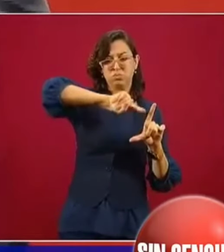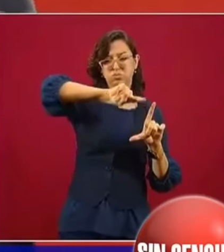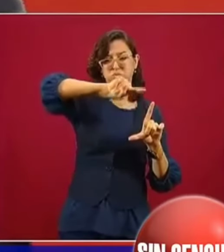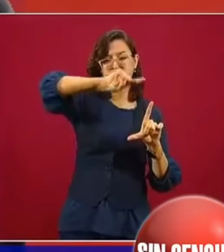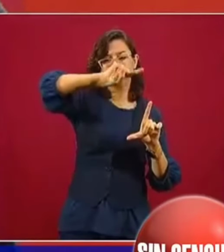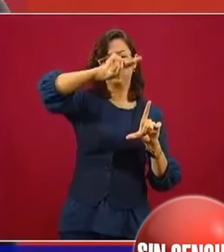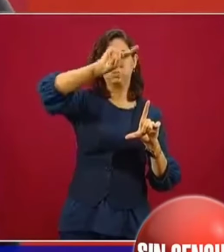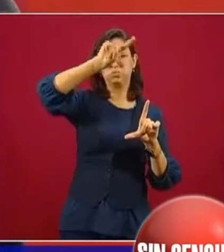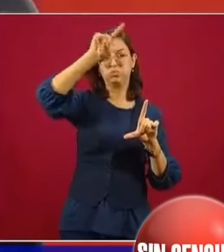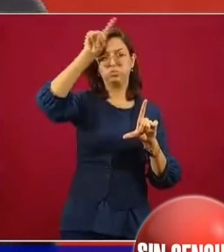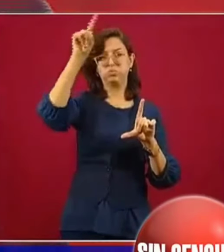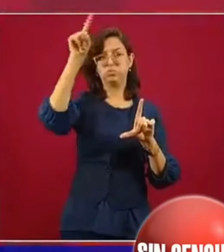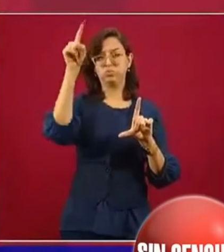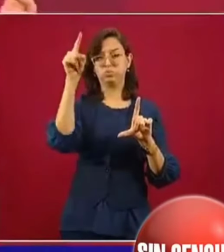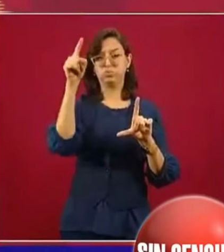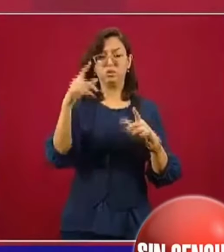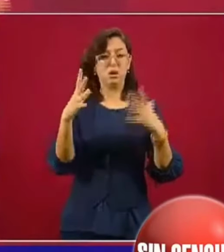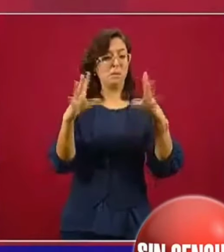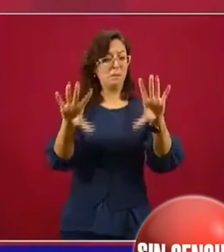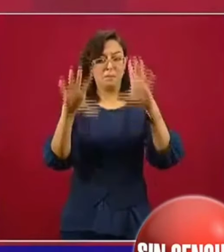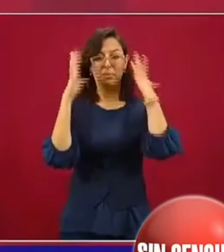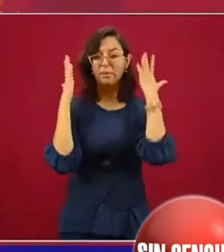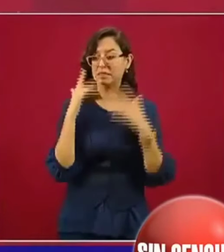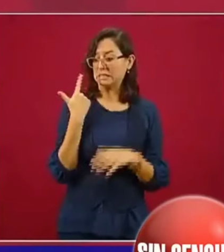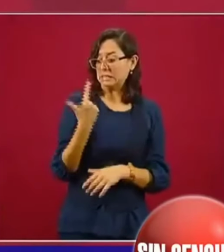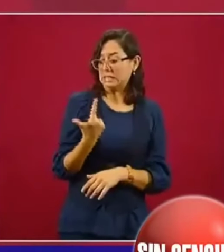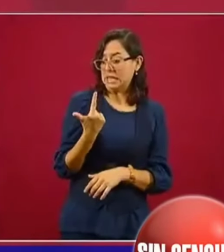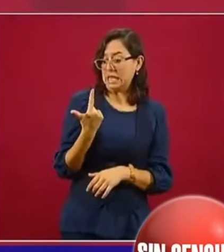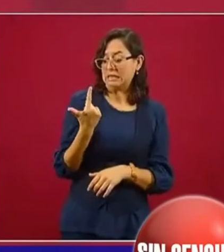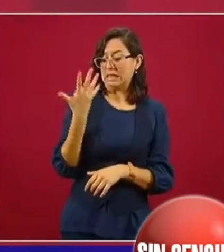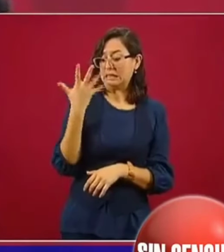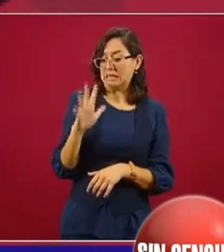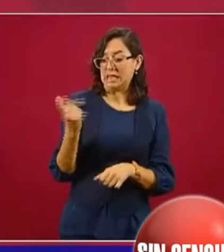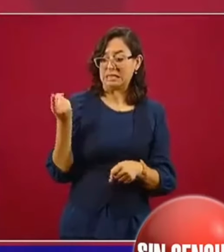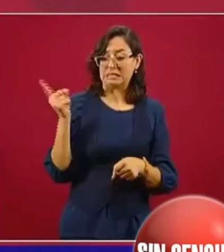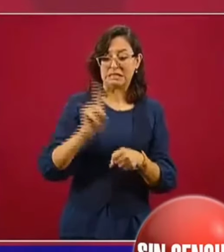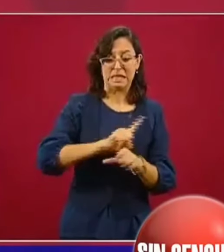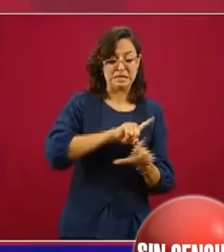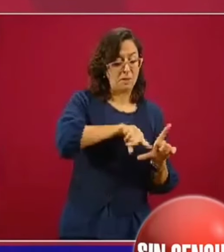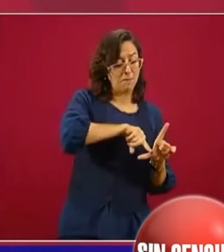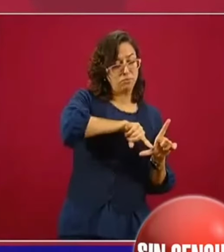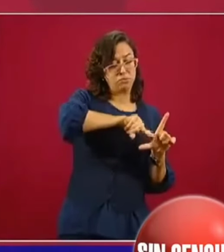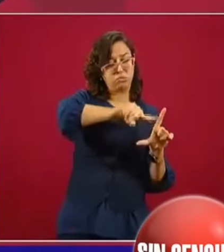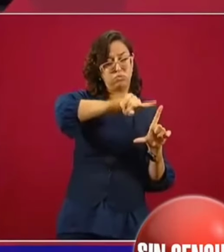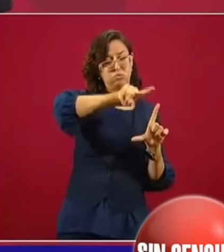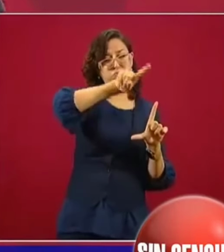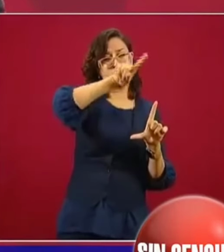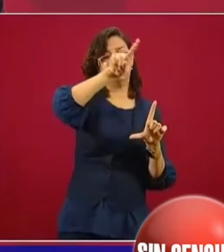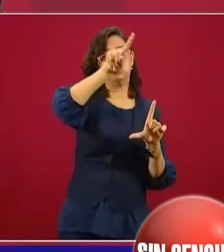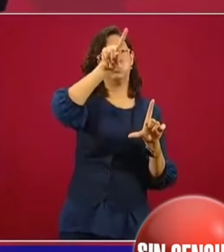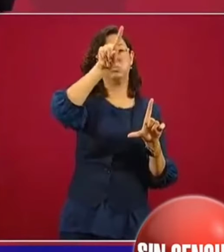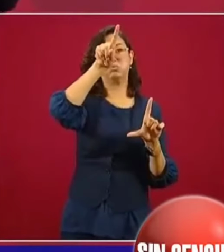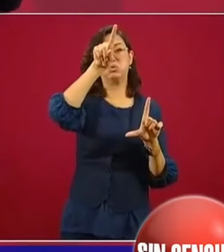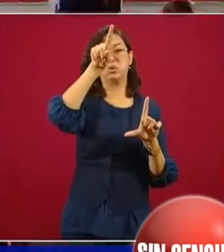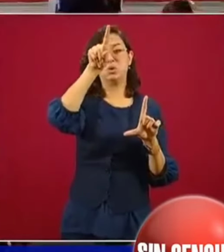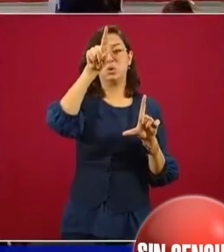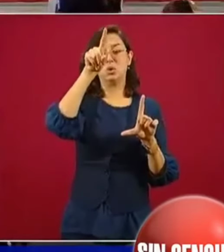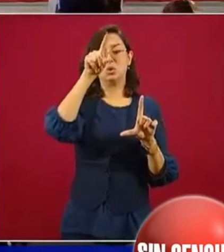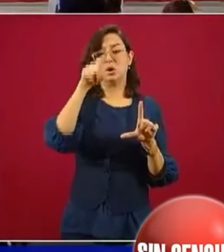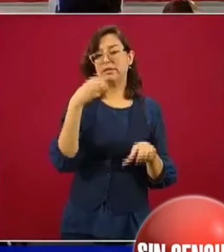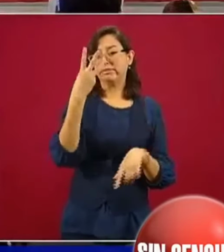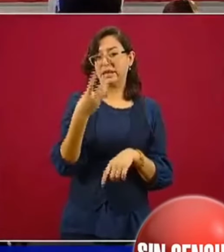en pocos días, en 7, 10, 14 días, hubiera subido y en aproximadamente